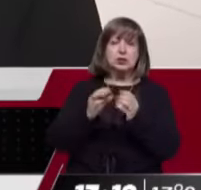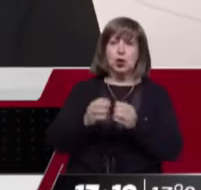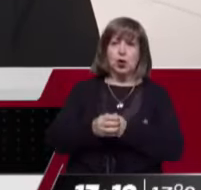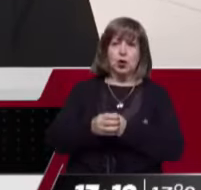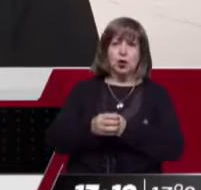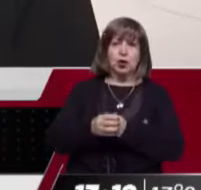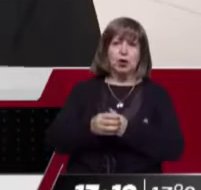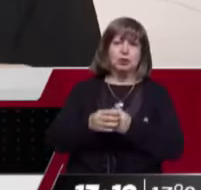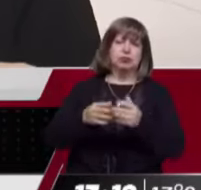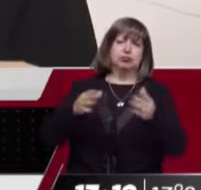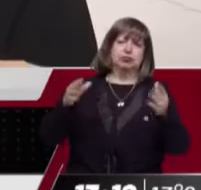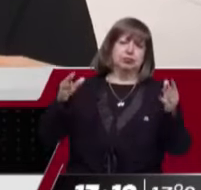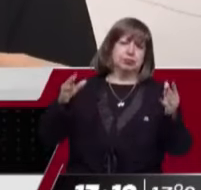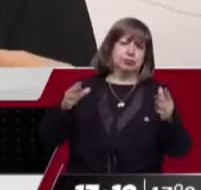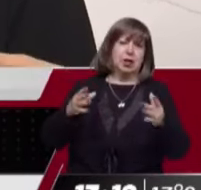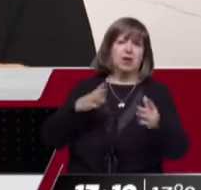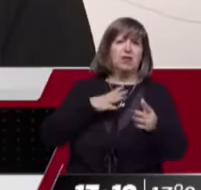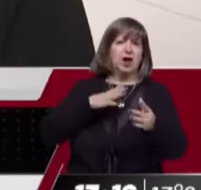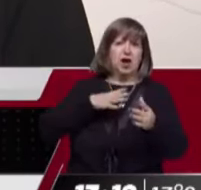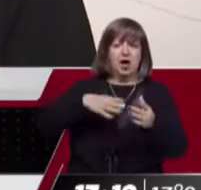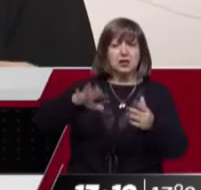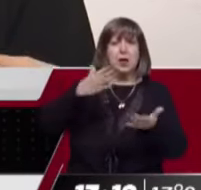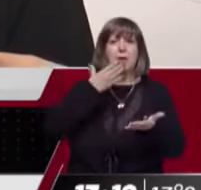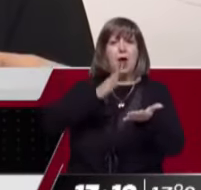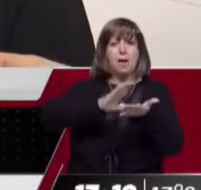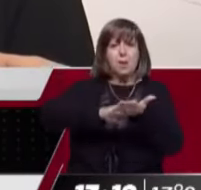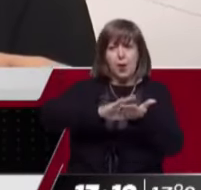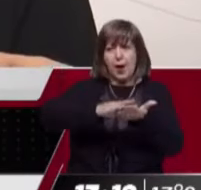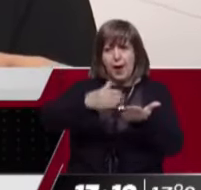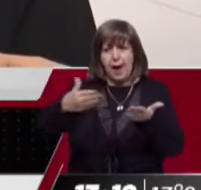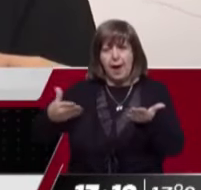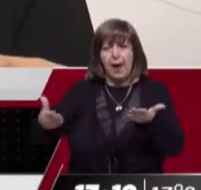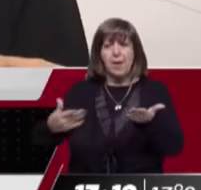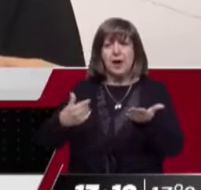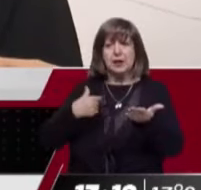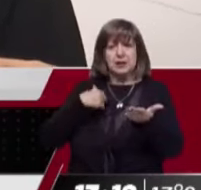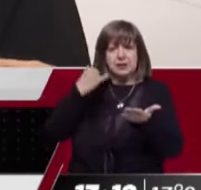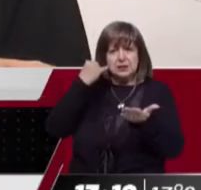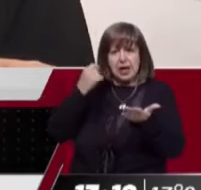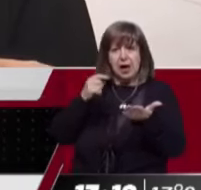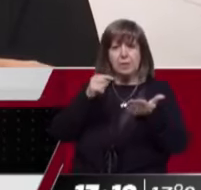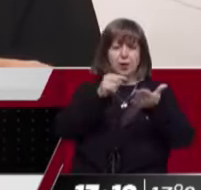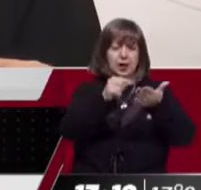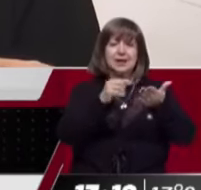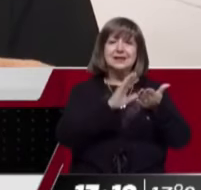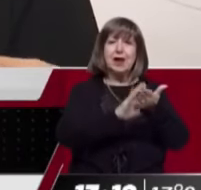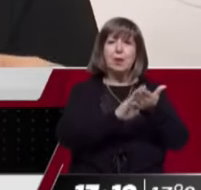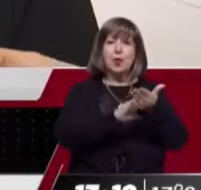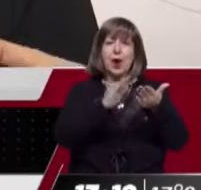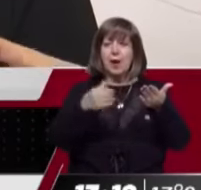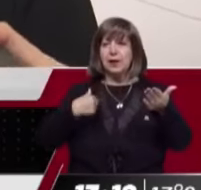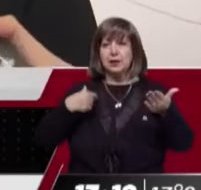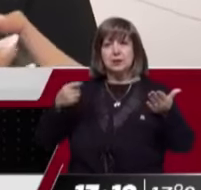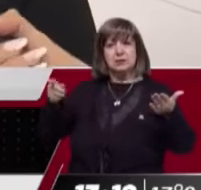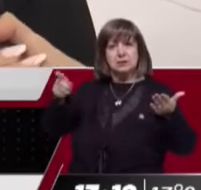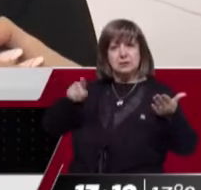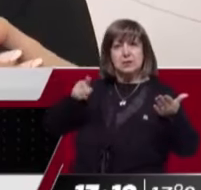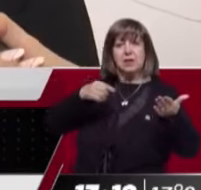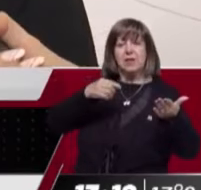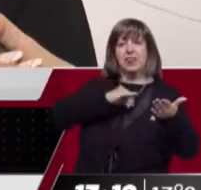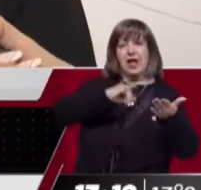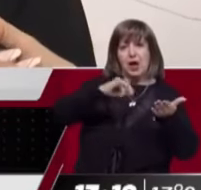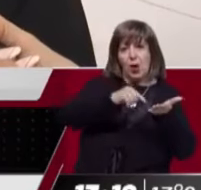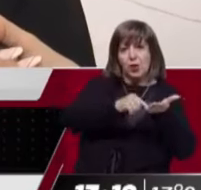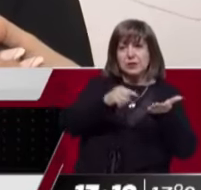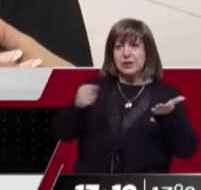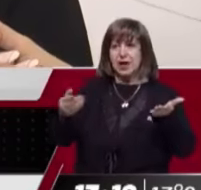eso. No, bajo ningún punto de vista. Las pruebas para de descargo respecto a todos y cada uno de los hechos denunciados por la señora Macías